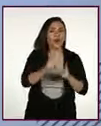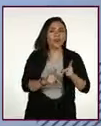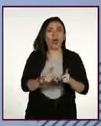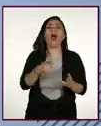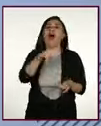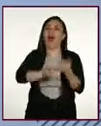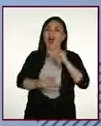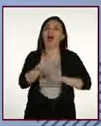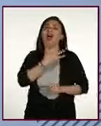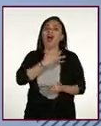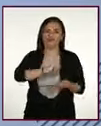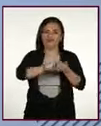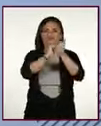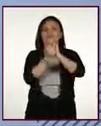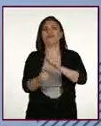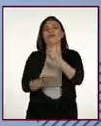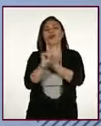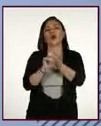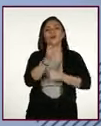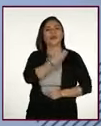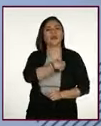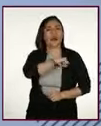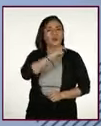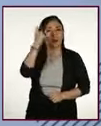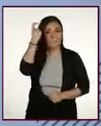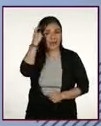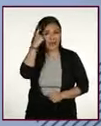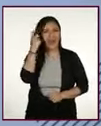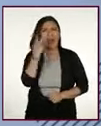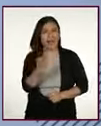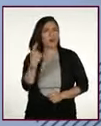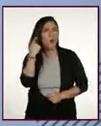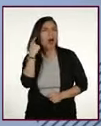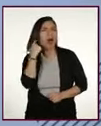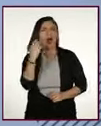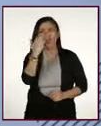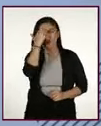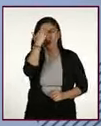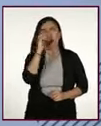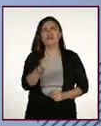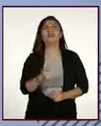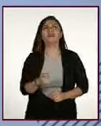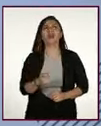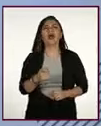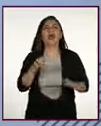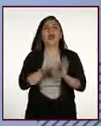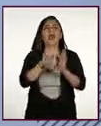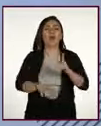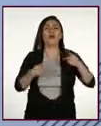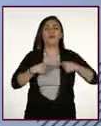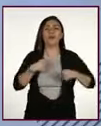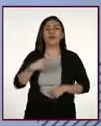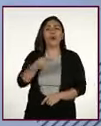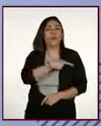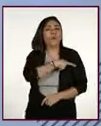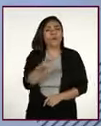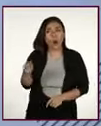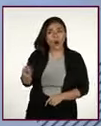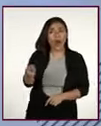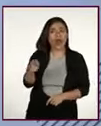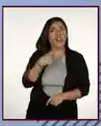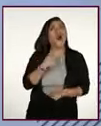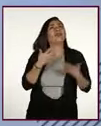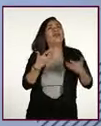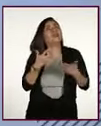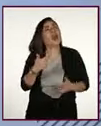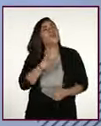tiene repercusiones a la salud mental, ¿no? Y esto es algo que lo escuchamos mucho de que, pues justo, ¿no? El pobre no es pobre porque quiere, ¿no? O sea, hay